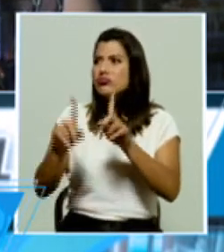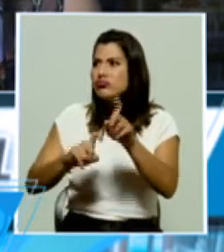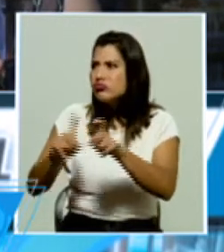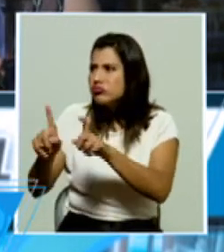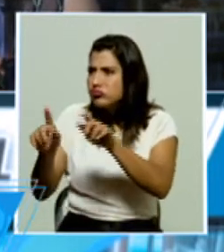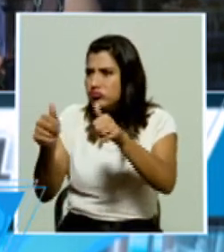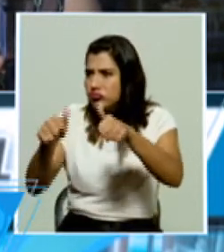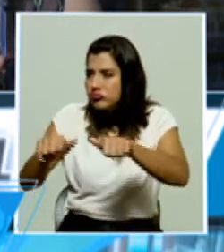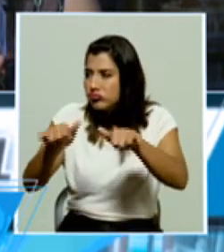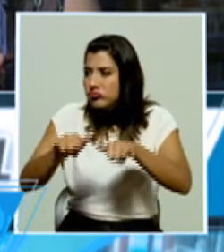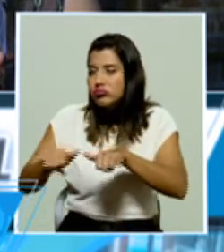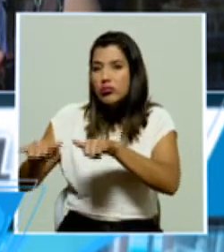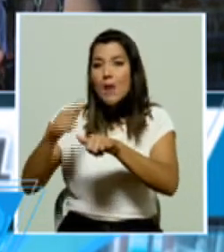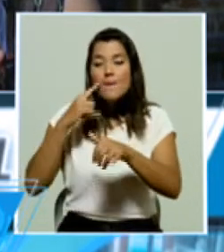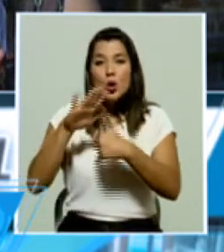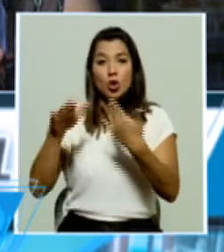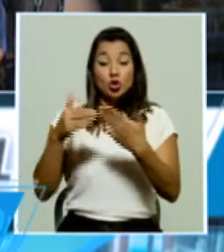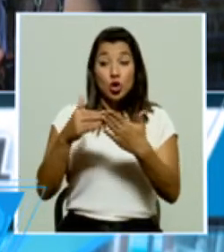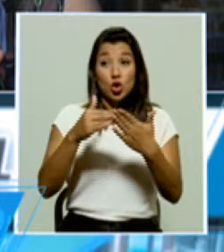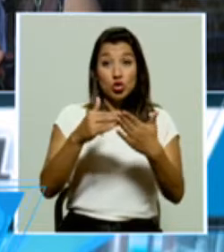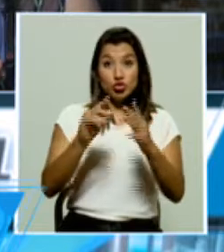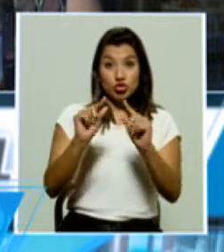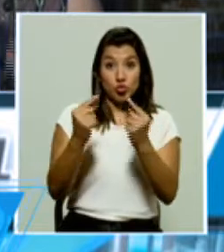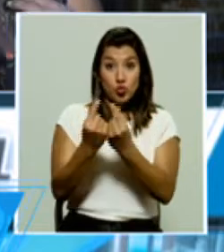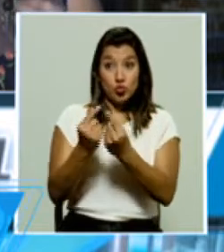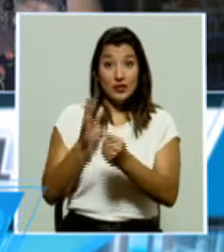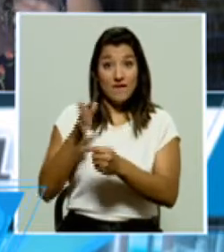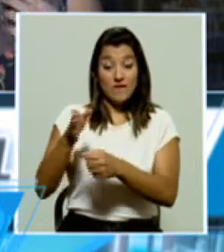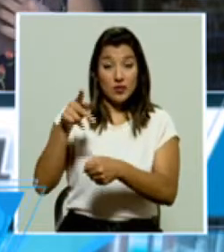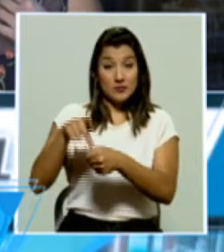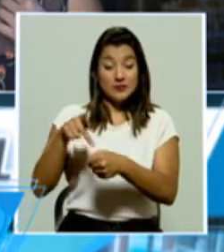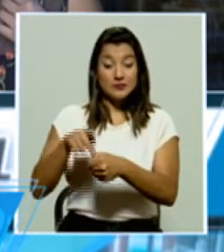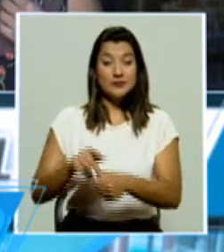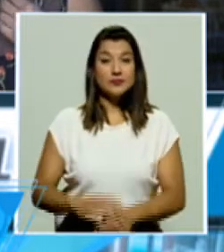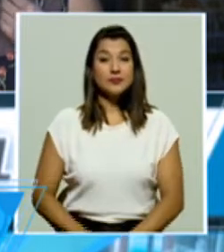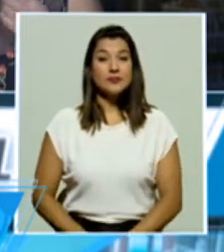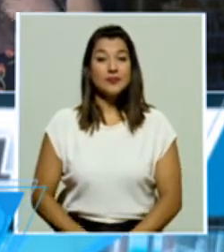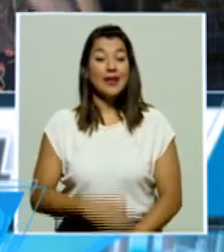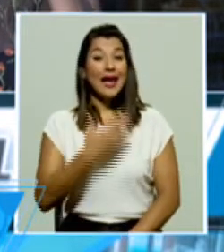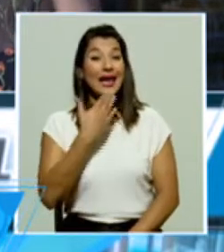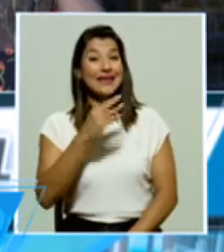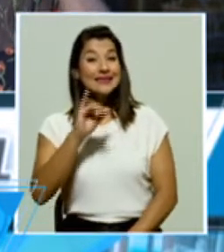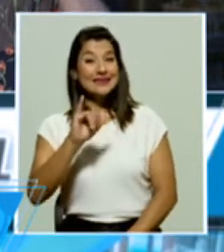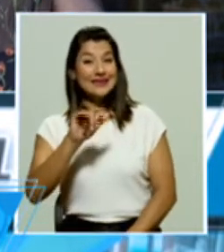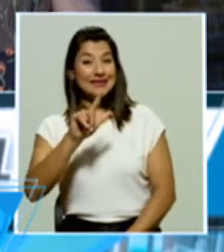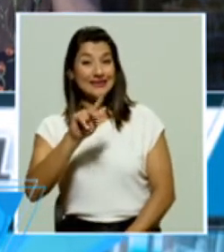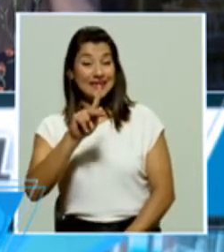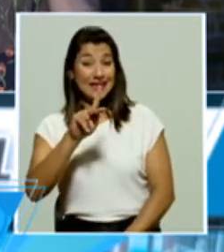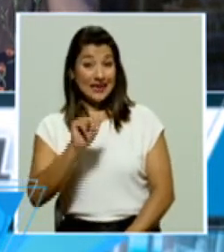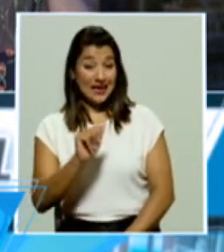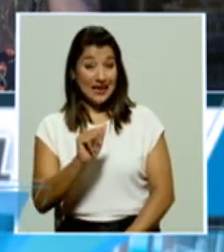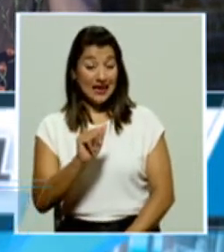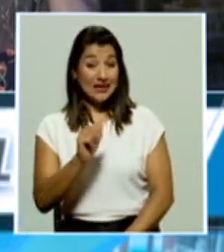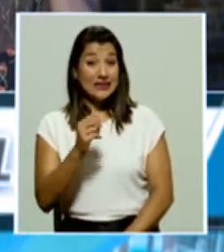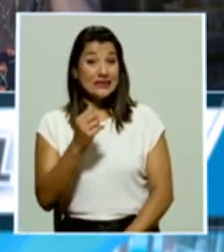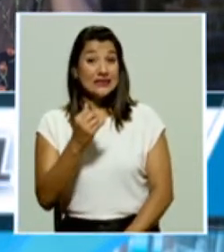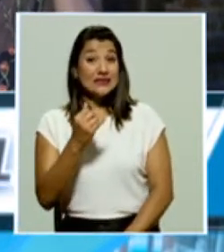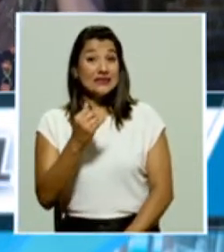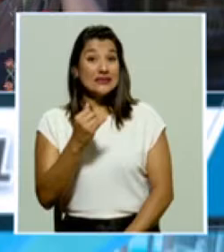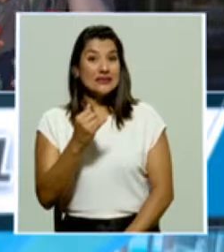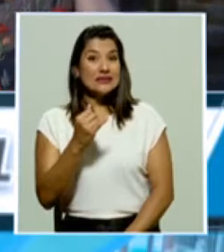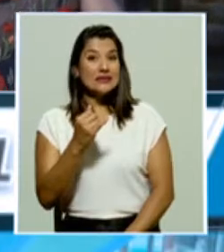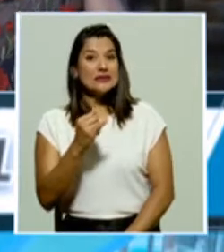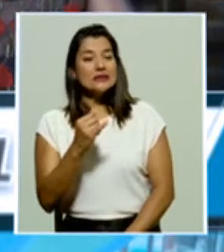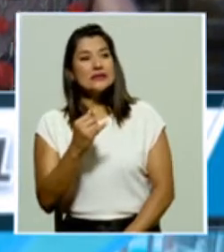¿verdad? Por todos los sectores participantes. Muchas gracias, Silka. Si quisiera ponerla en un